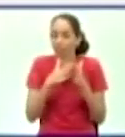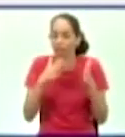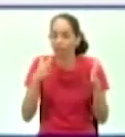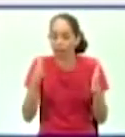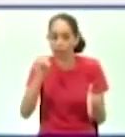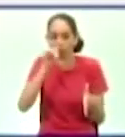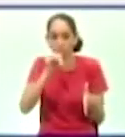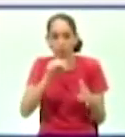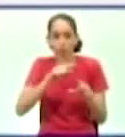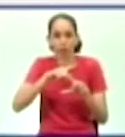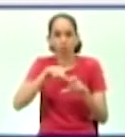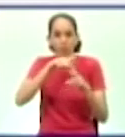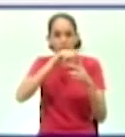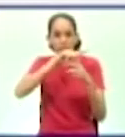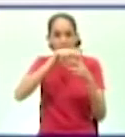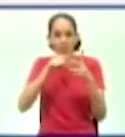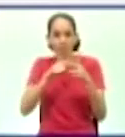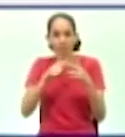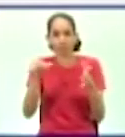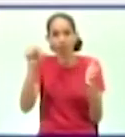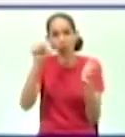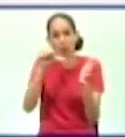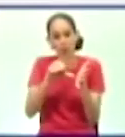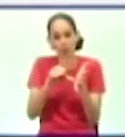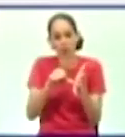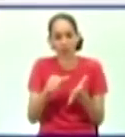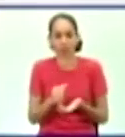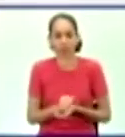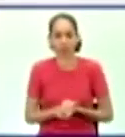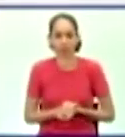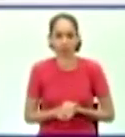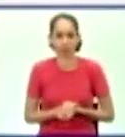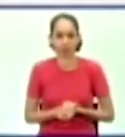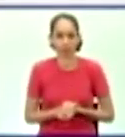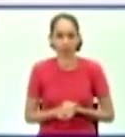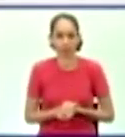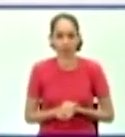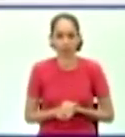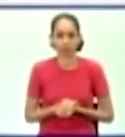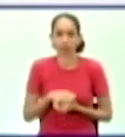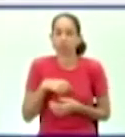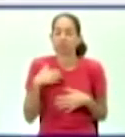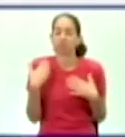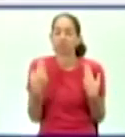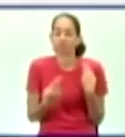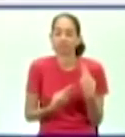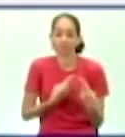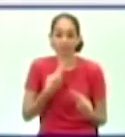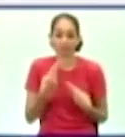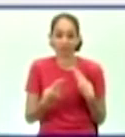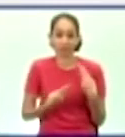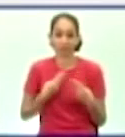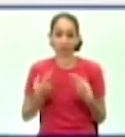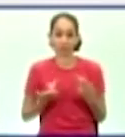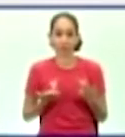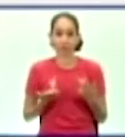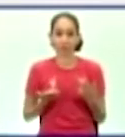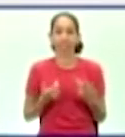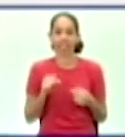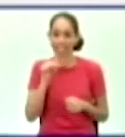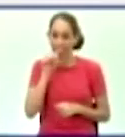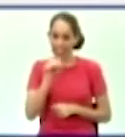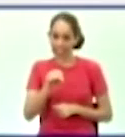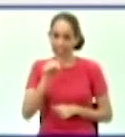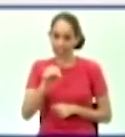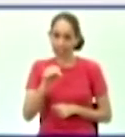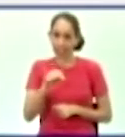tener entonces la amplitud del arco. ¿Cómo lo vas a calcular? Muy bien, volvemos a estar en un